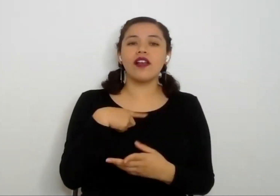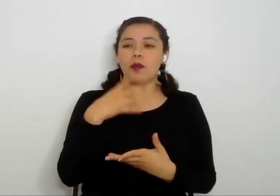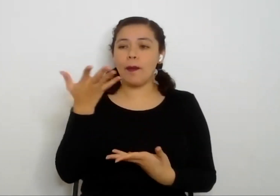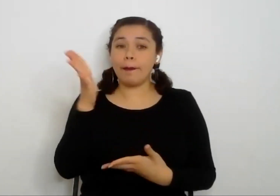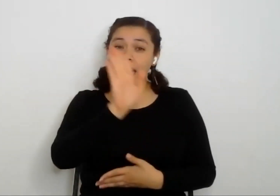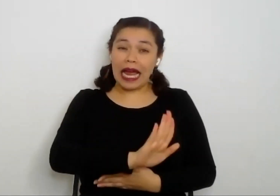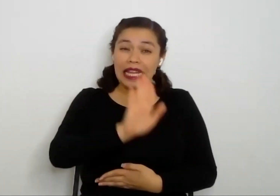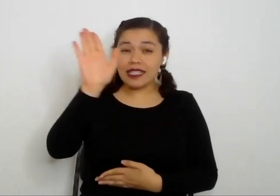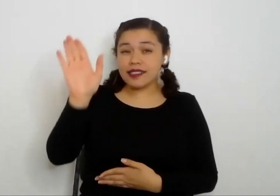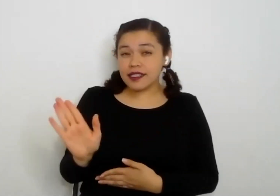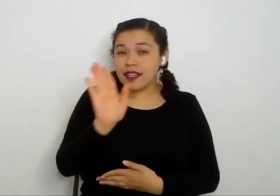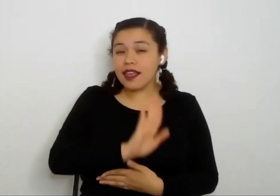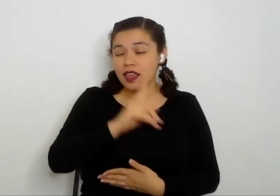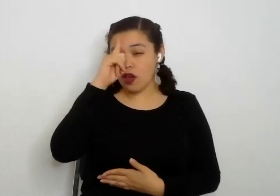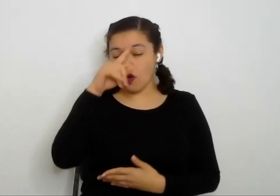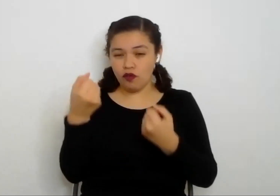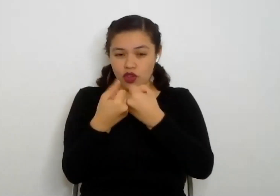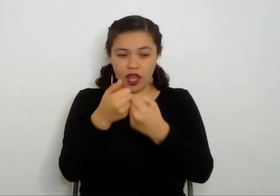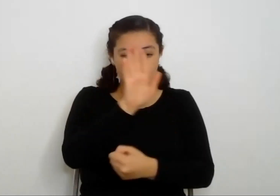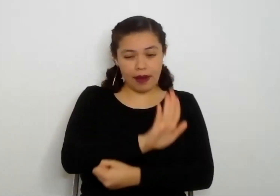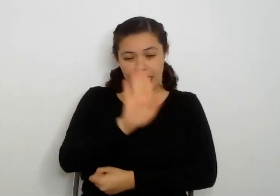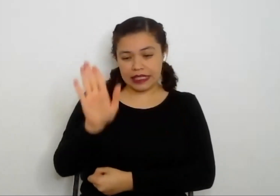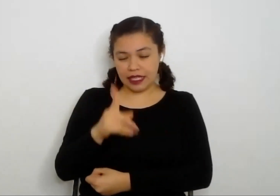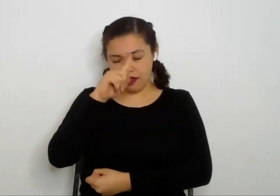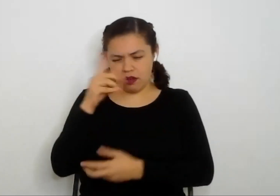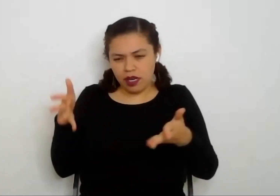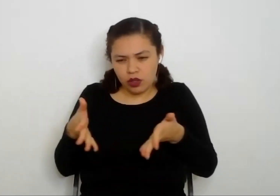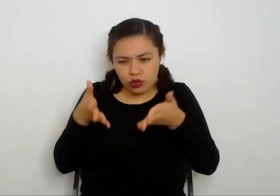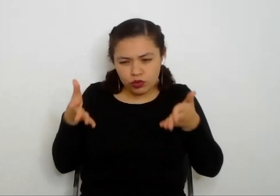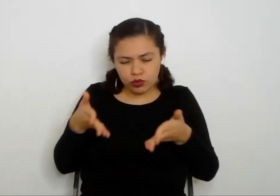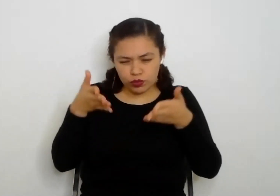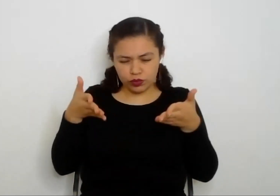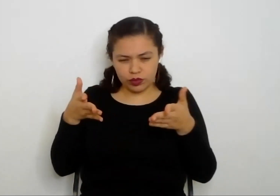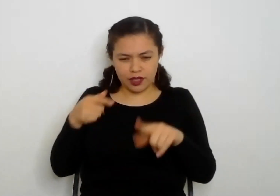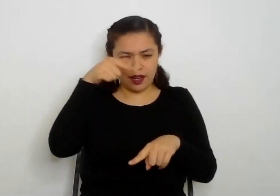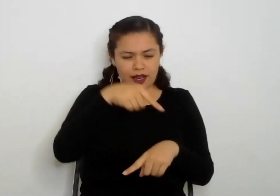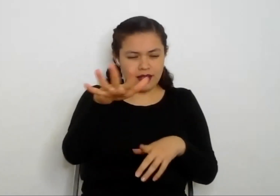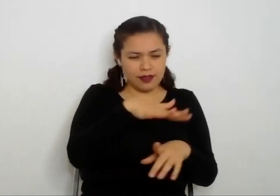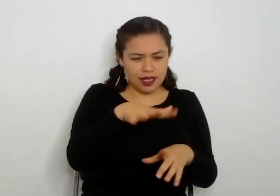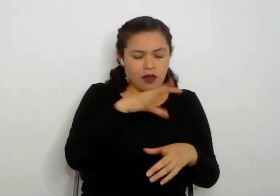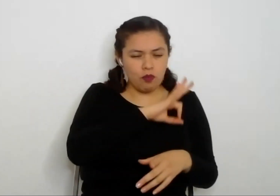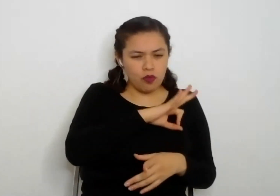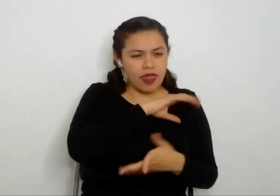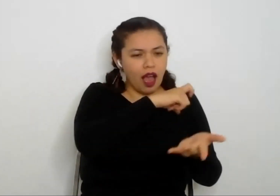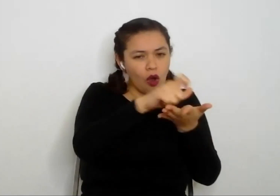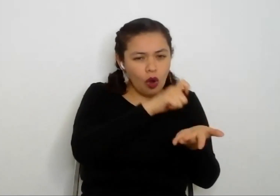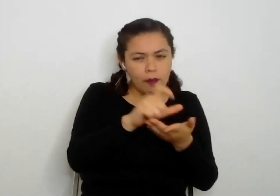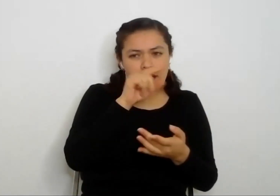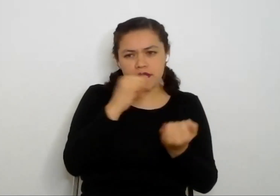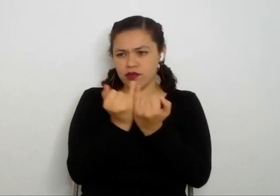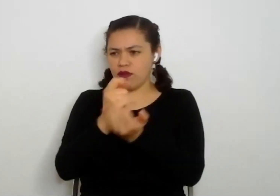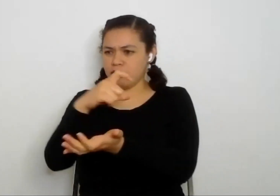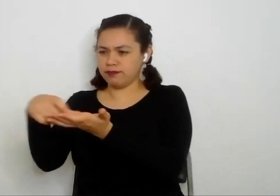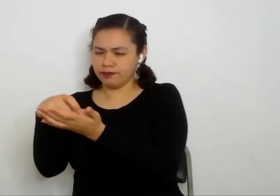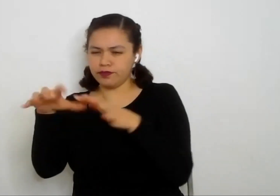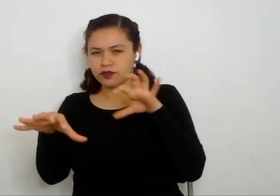o comparables o estimulantes para la economía de la región, ¿no? Pero no creo que tenga un